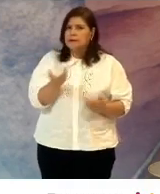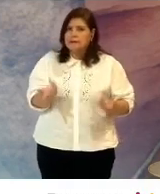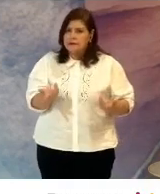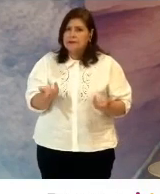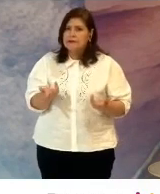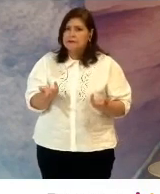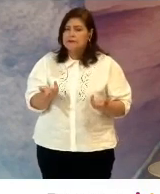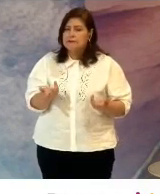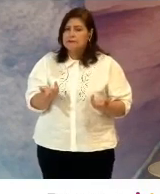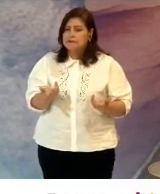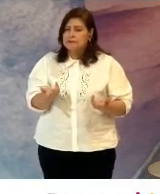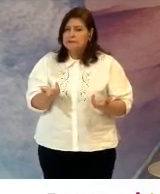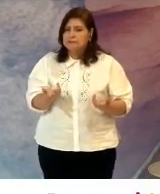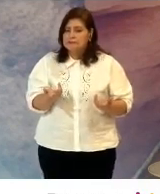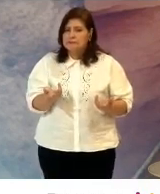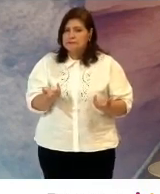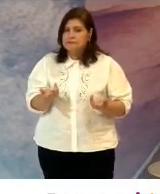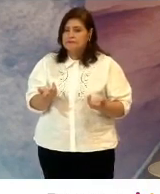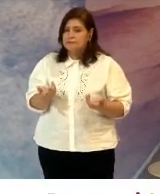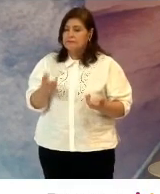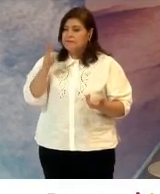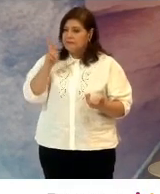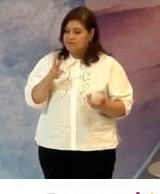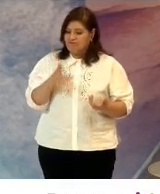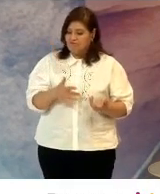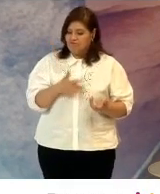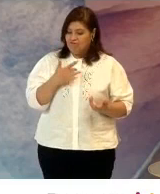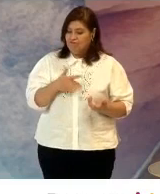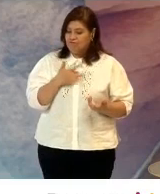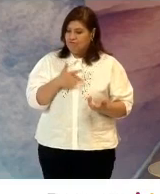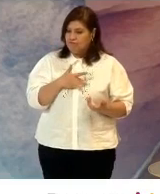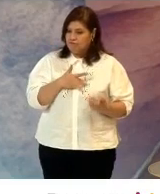decir que es un sentimiento.